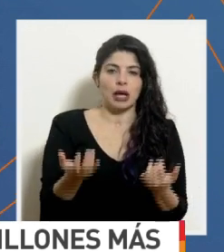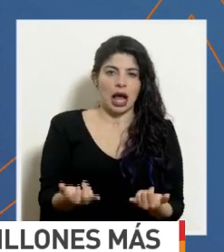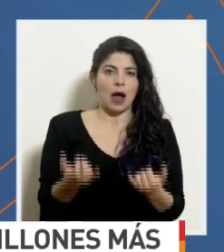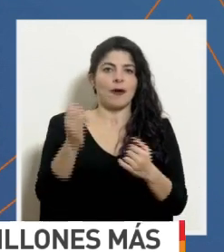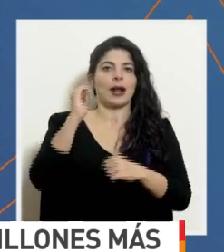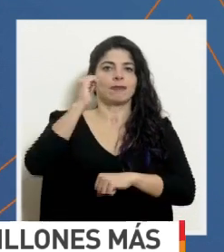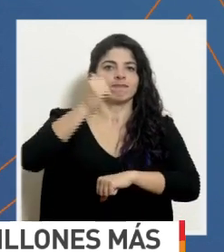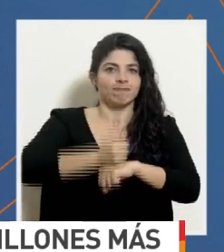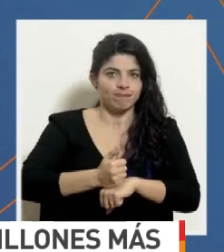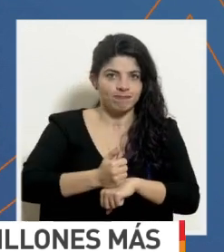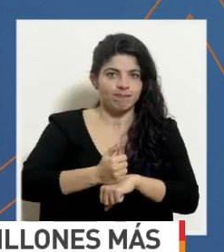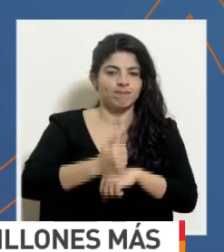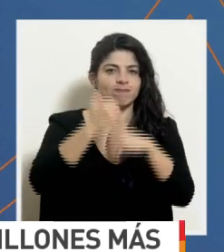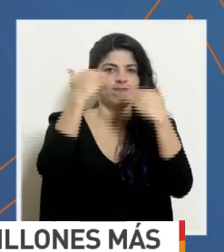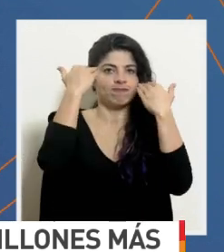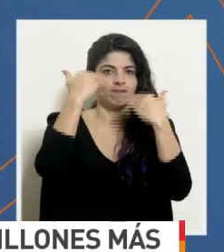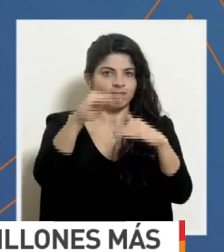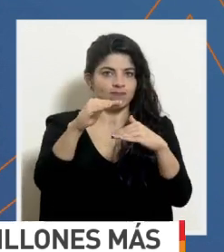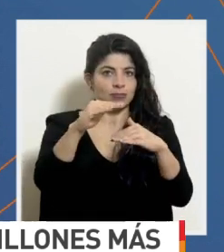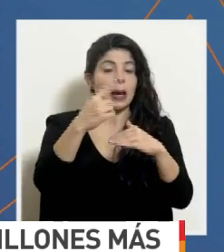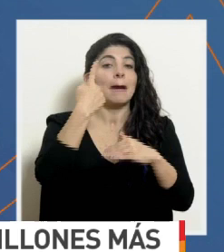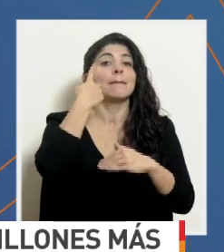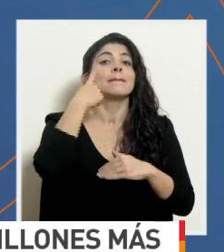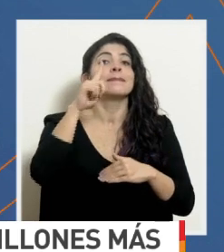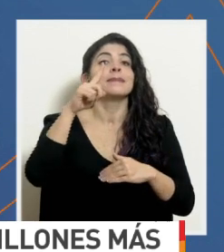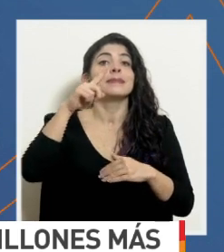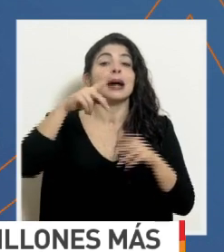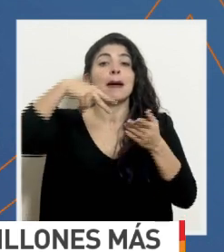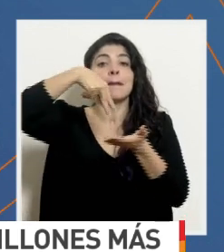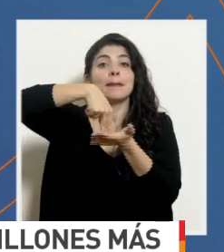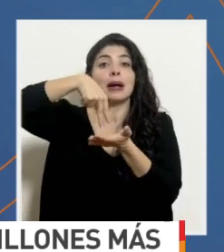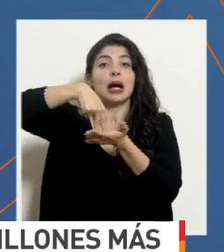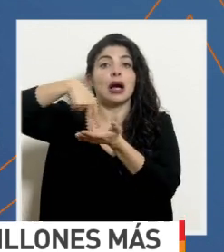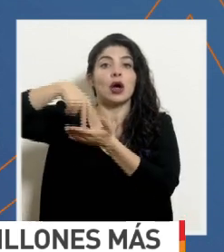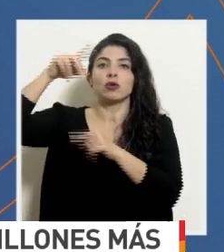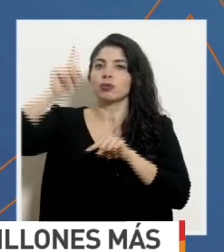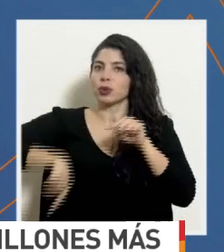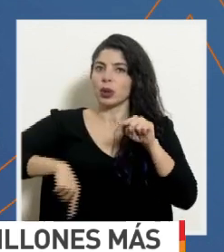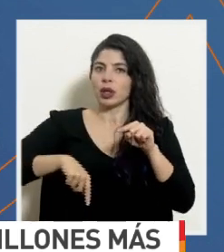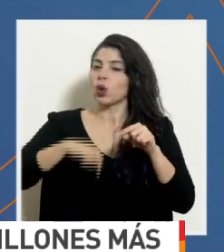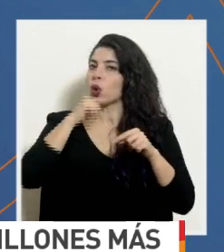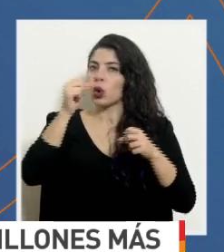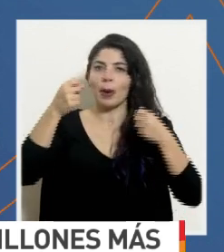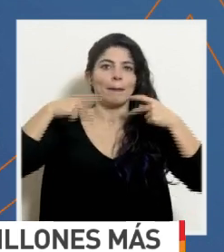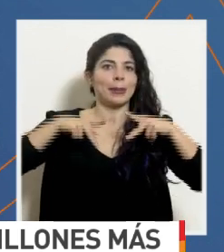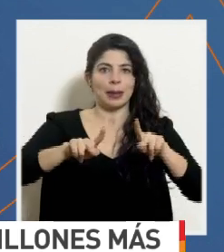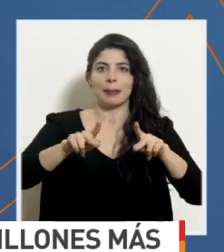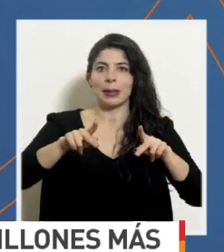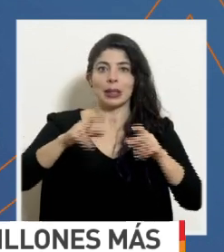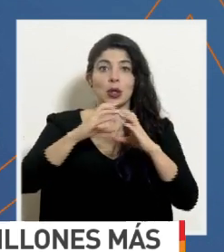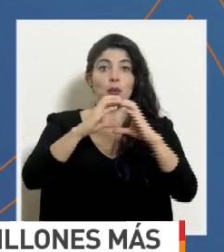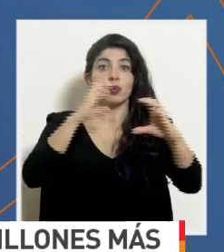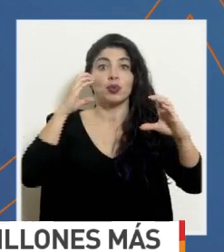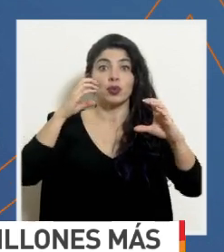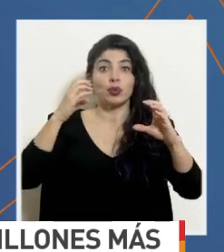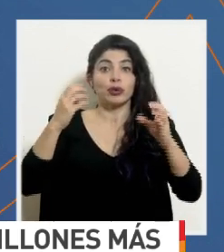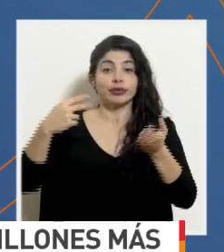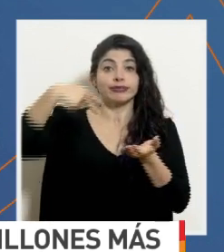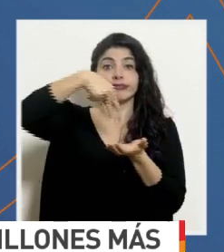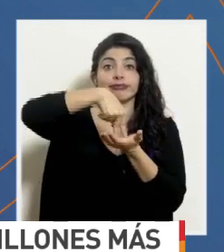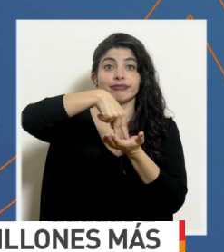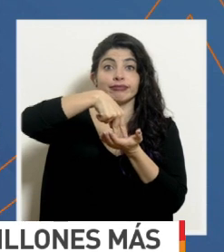se establece la restricción para llevar pasajeros de pie, es decir, no se permiten pasajeros de pie en